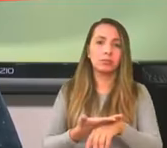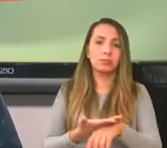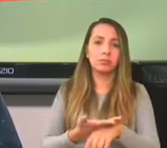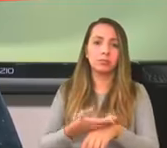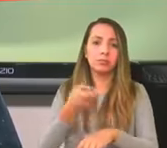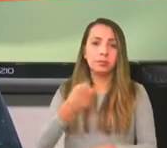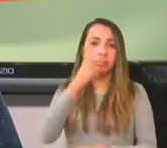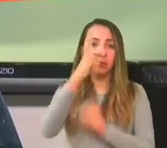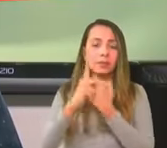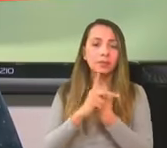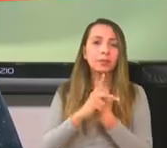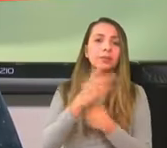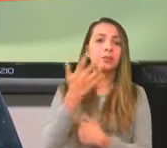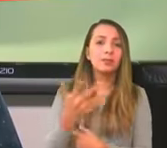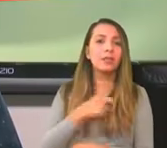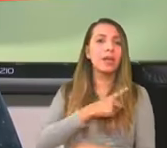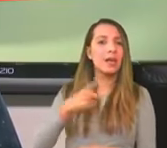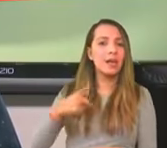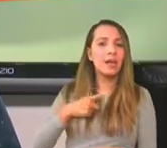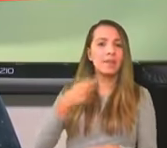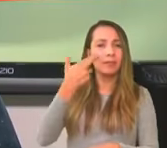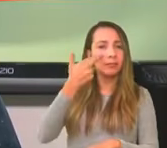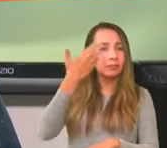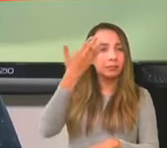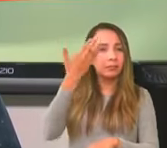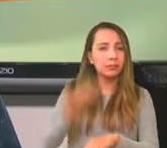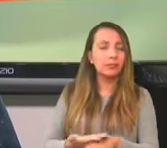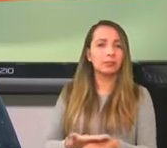países. Tenemos que estar comprometidos